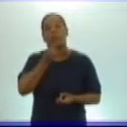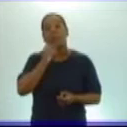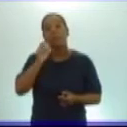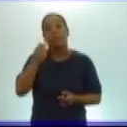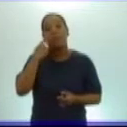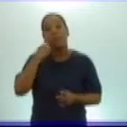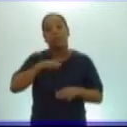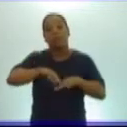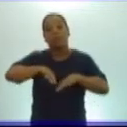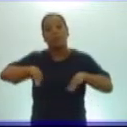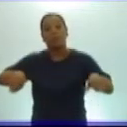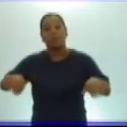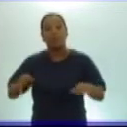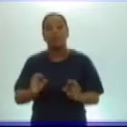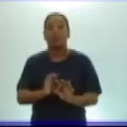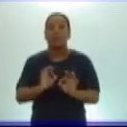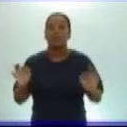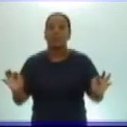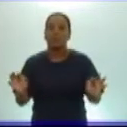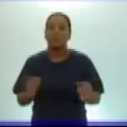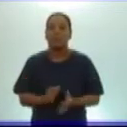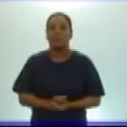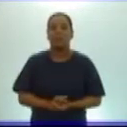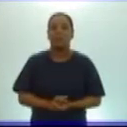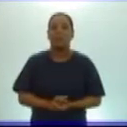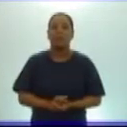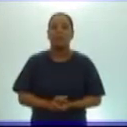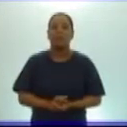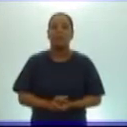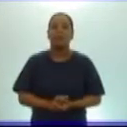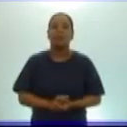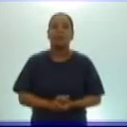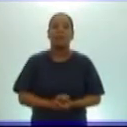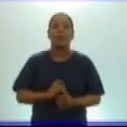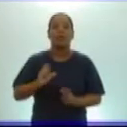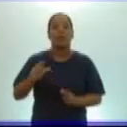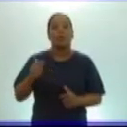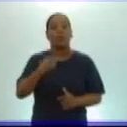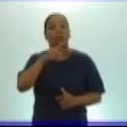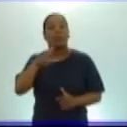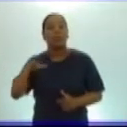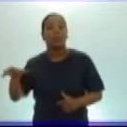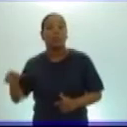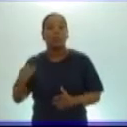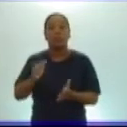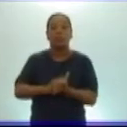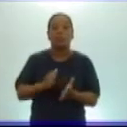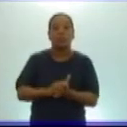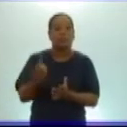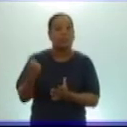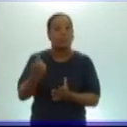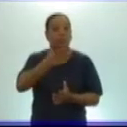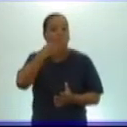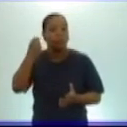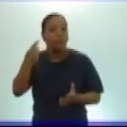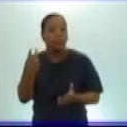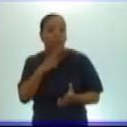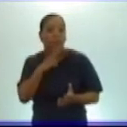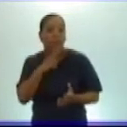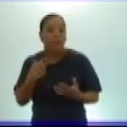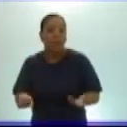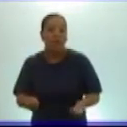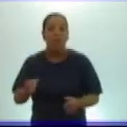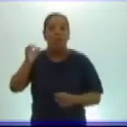simple, les dije que se fijaran bien que en la decantación simple, aunque tenemos un líquido y un sólido prácticamente insoluble, las partículas